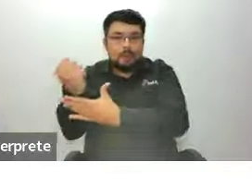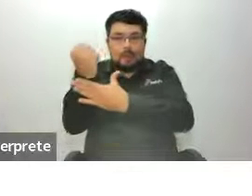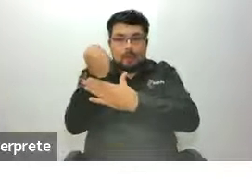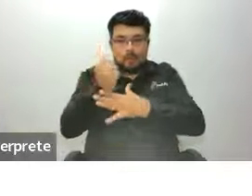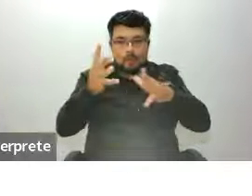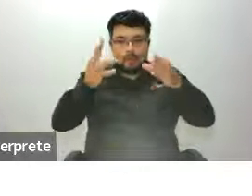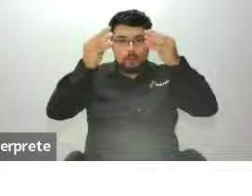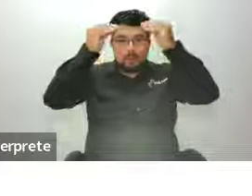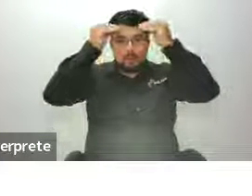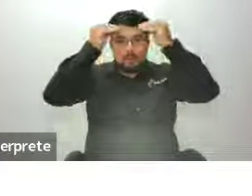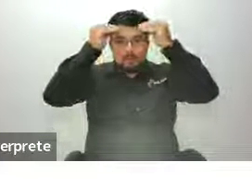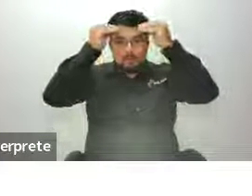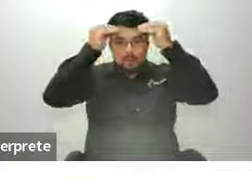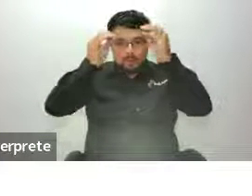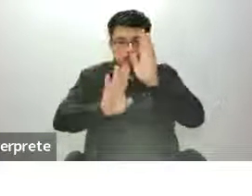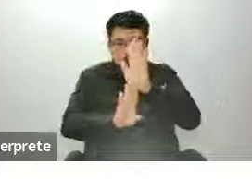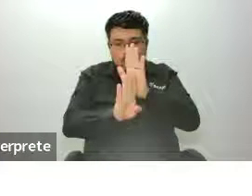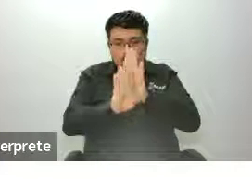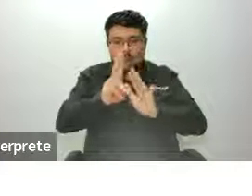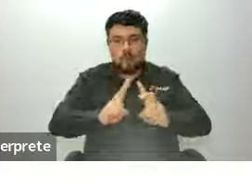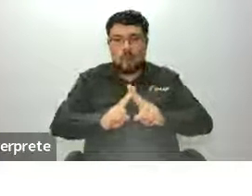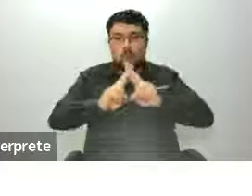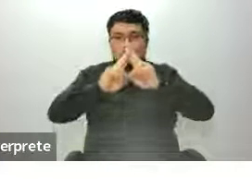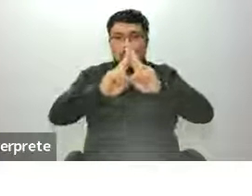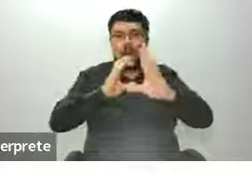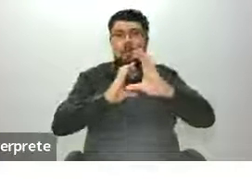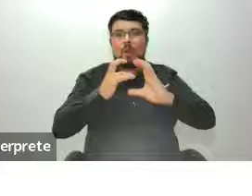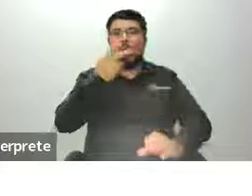la comunicación oral o elementos de la comunicación oral.